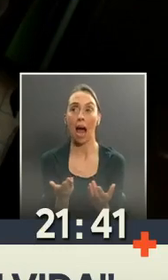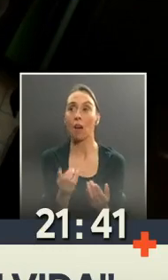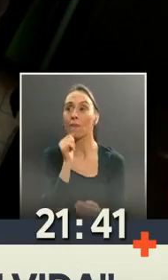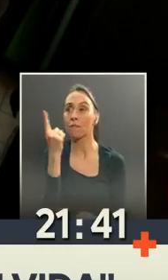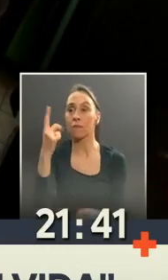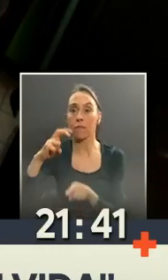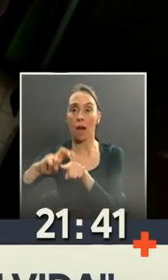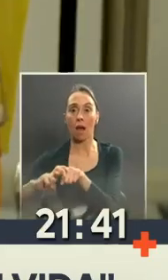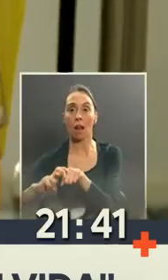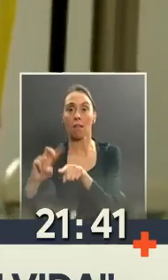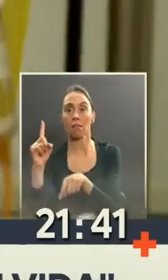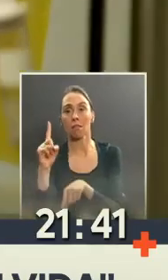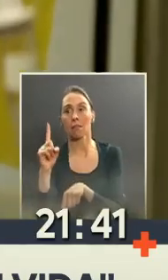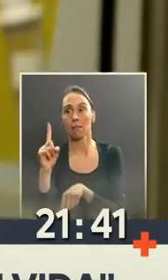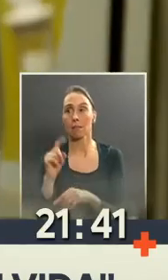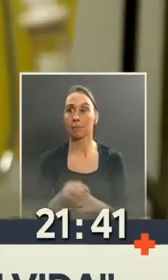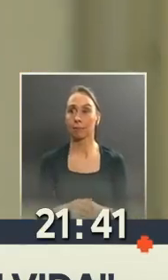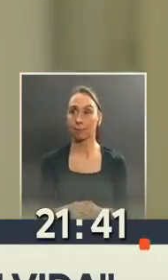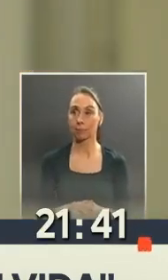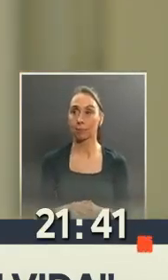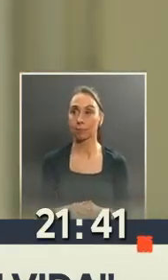alguien.